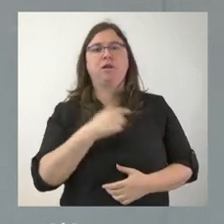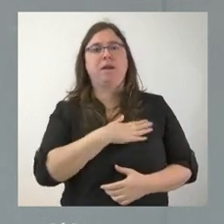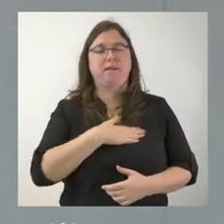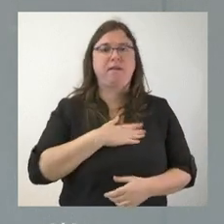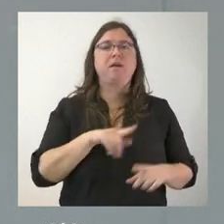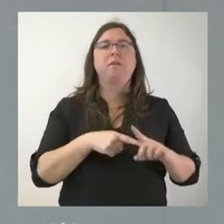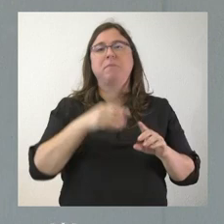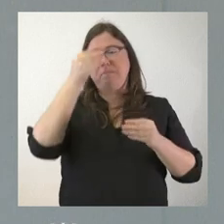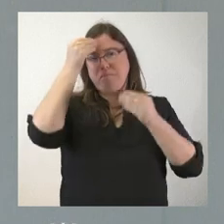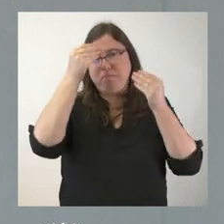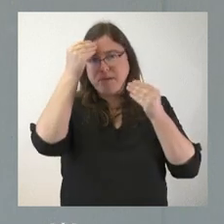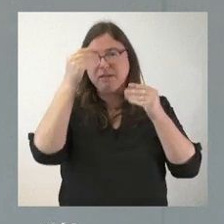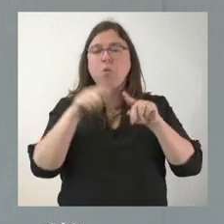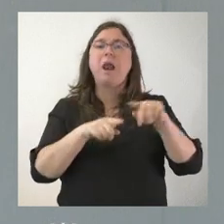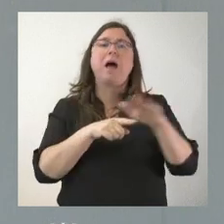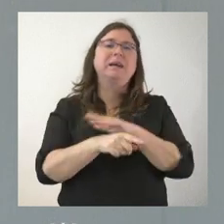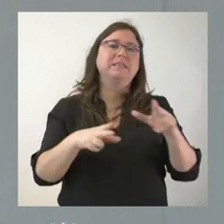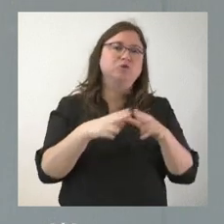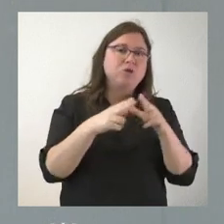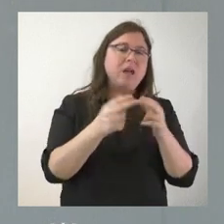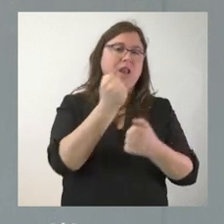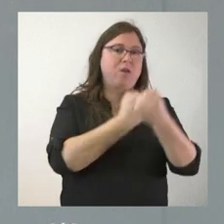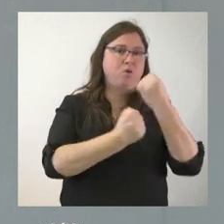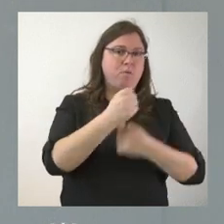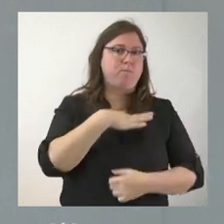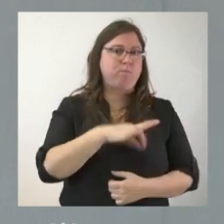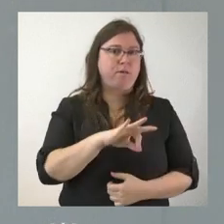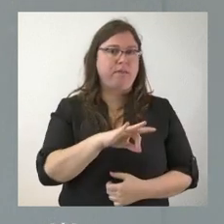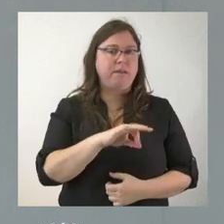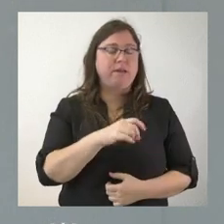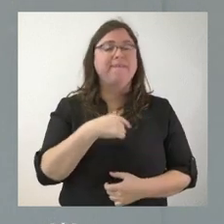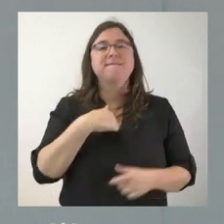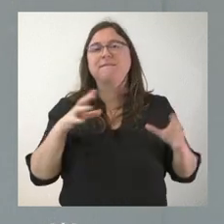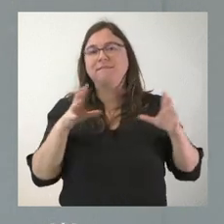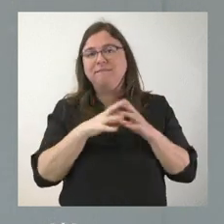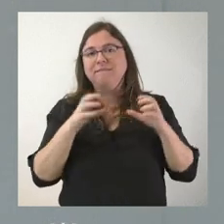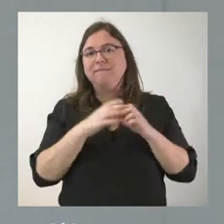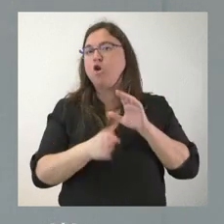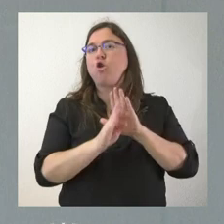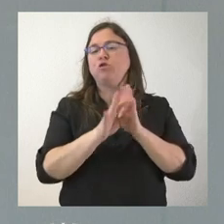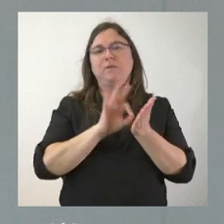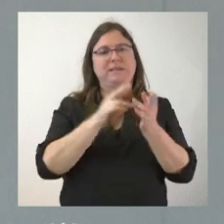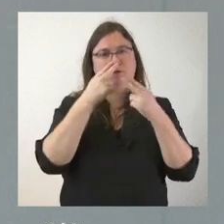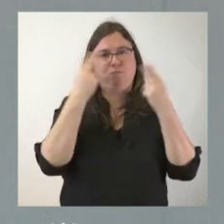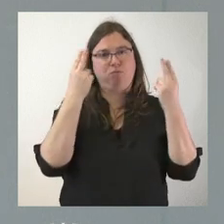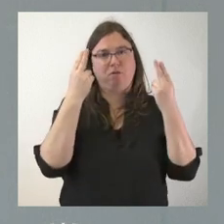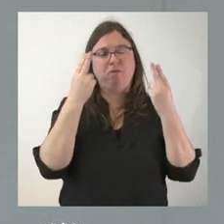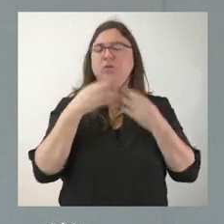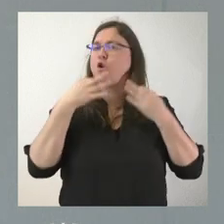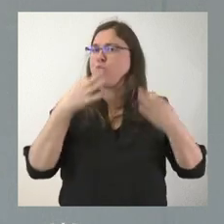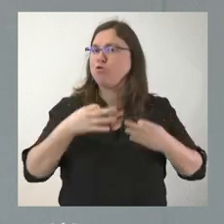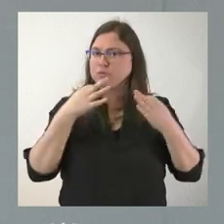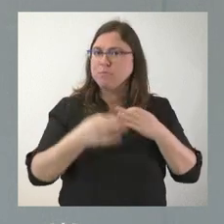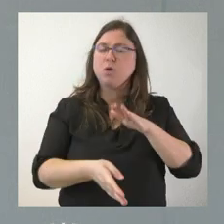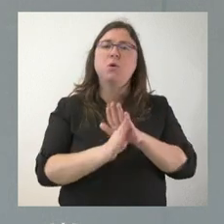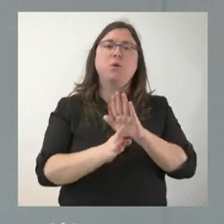que presupongo también en los agentes sociales y económicos que la tienen pues nuestro deseo es seguir manteniendo esos servicios públicos lo hemos dicho siempre seguir